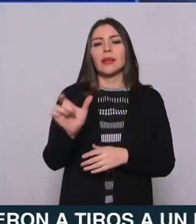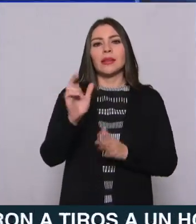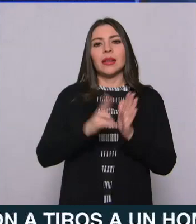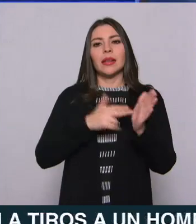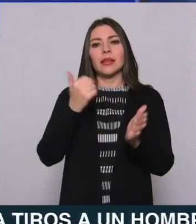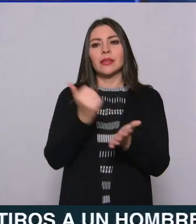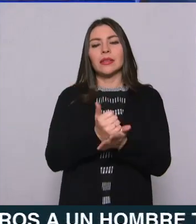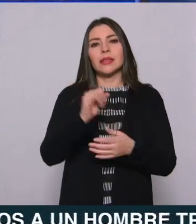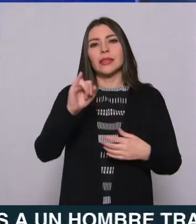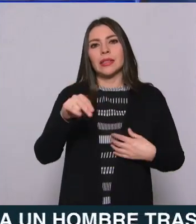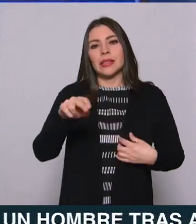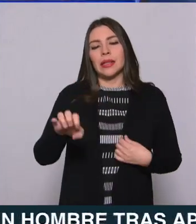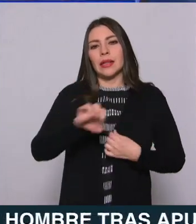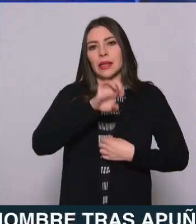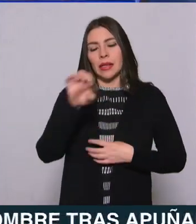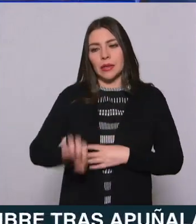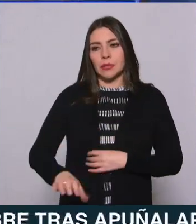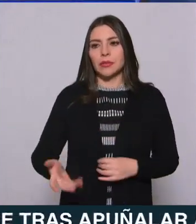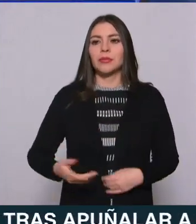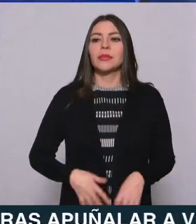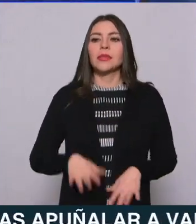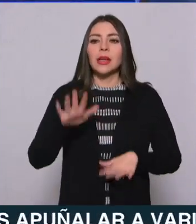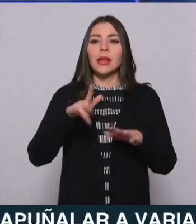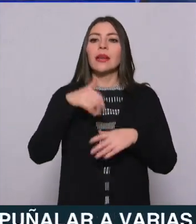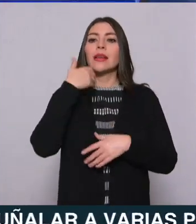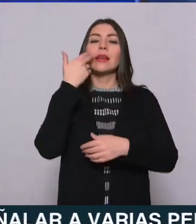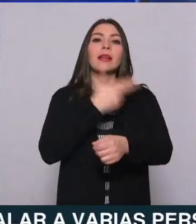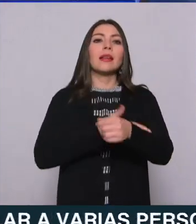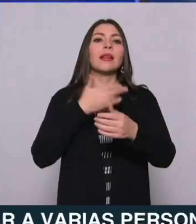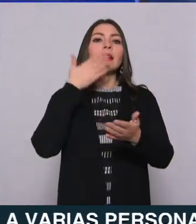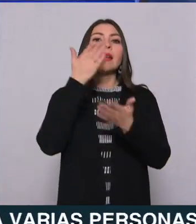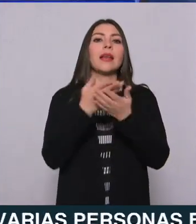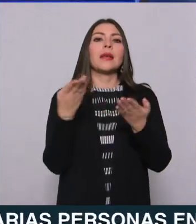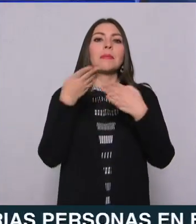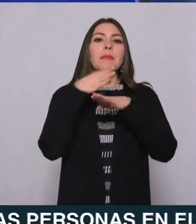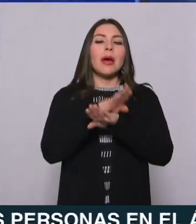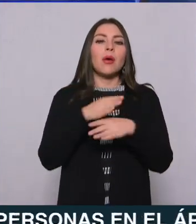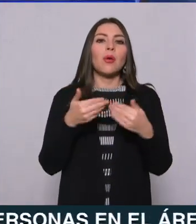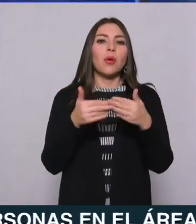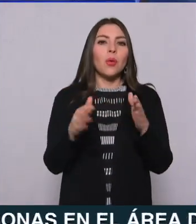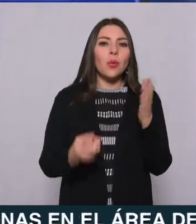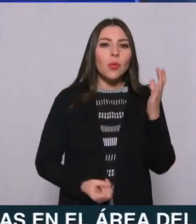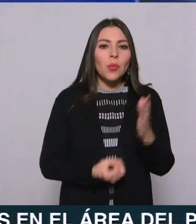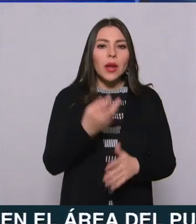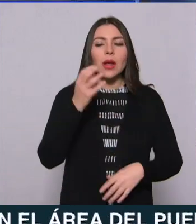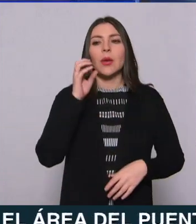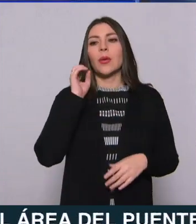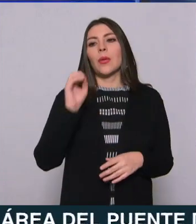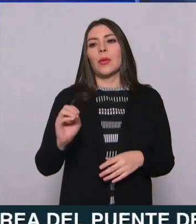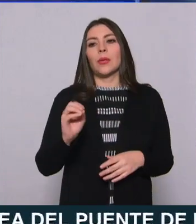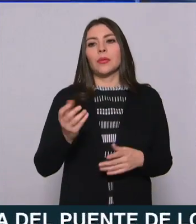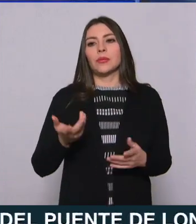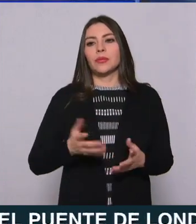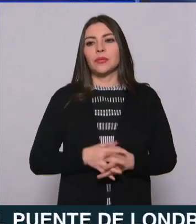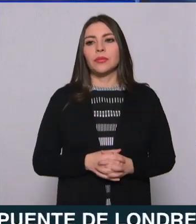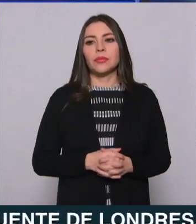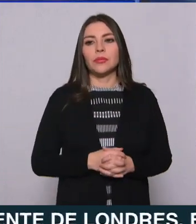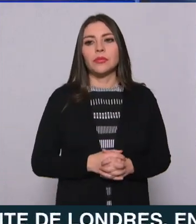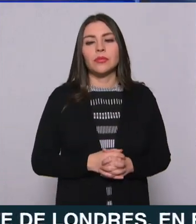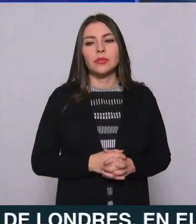para poderse presentar, abrir una cuenta bancaria, poder